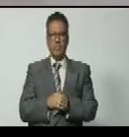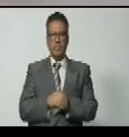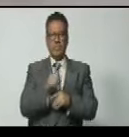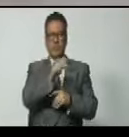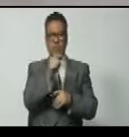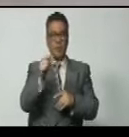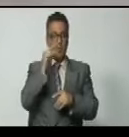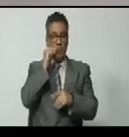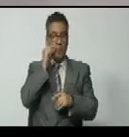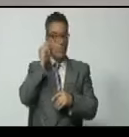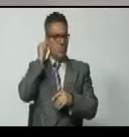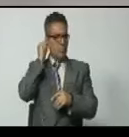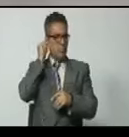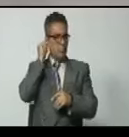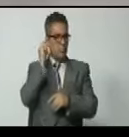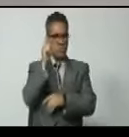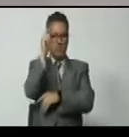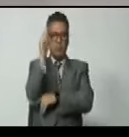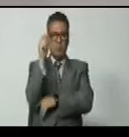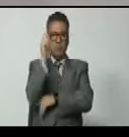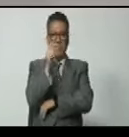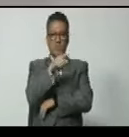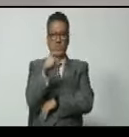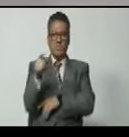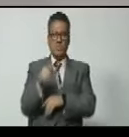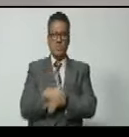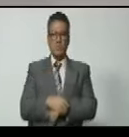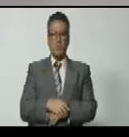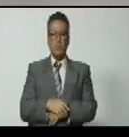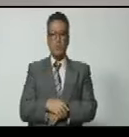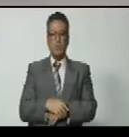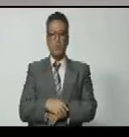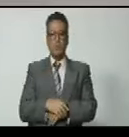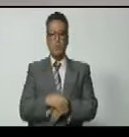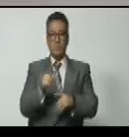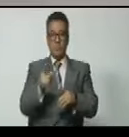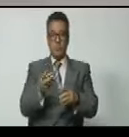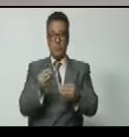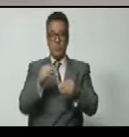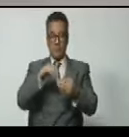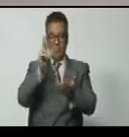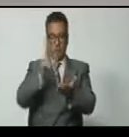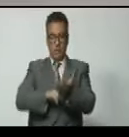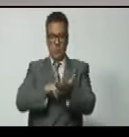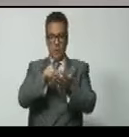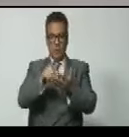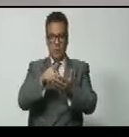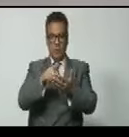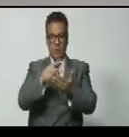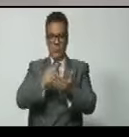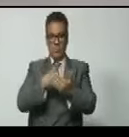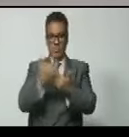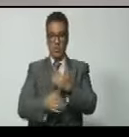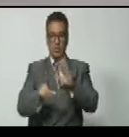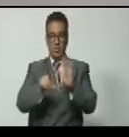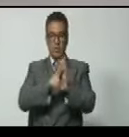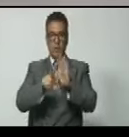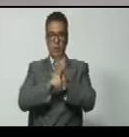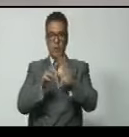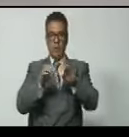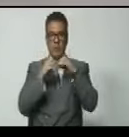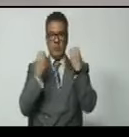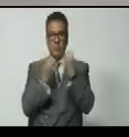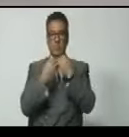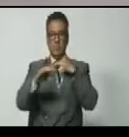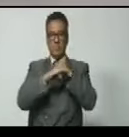Las honorables diputadas y los honorables diputados que estén a favor de aprobar el proyecto de ley orgánica para